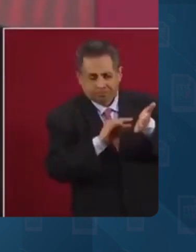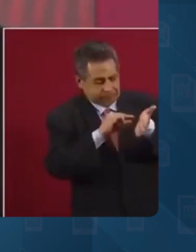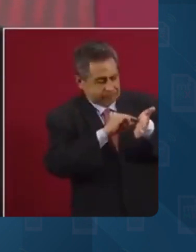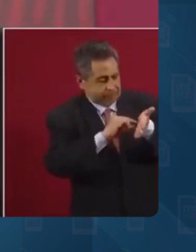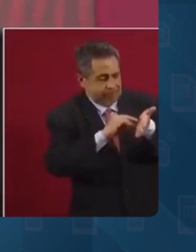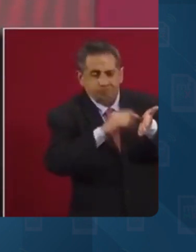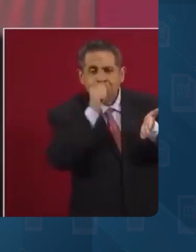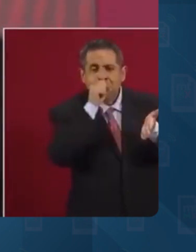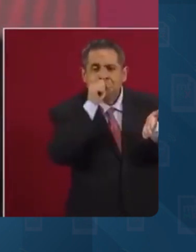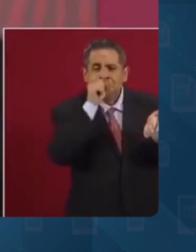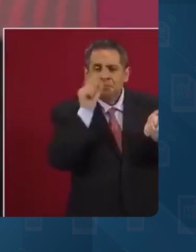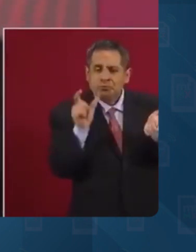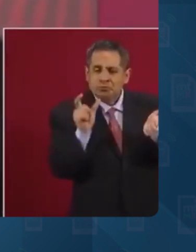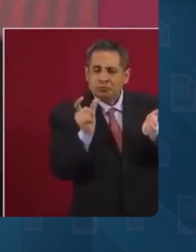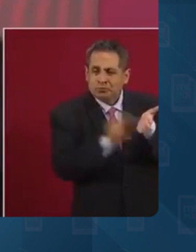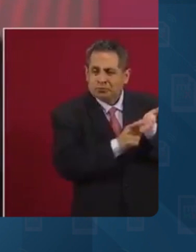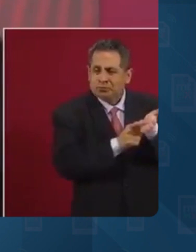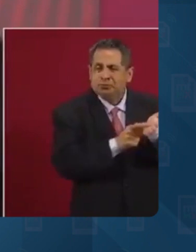que diga